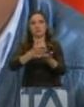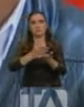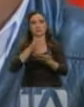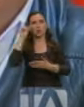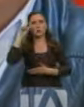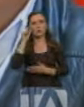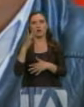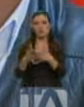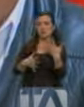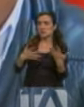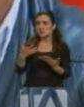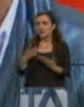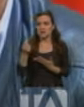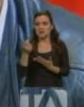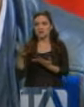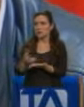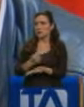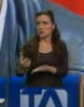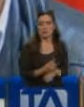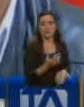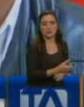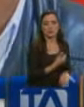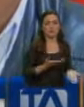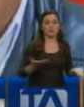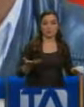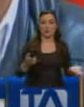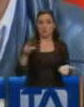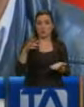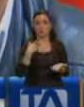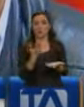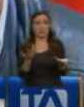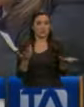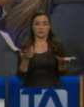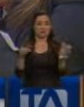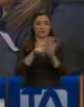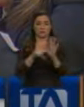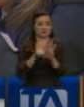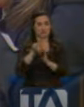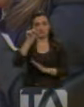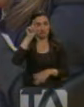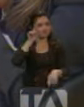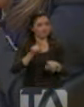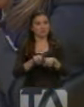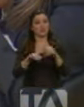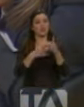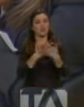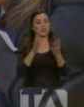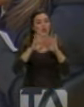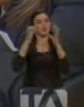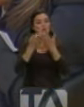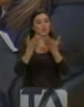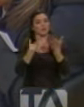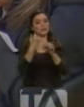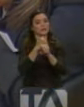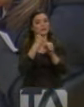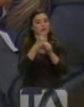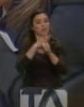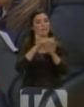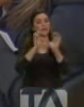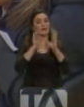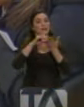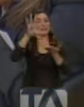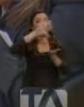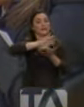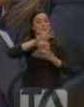del gobierno por obtener dinero de donde sea y por eso está pactando hasta con el diablo. Desde la Comisión de los Trabajadores de la Asamblea, su titular